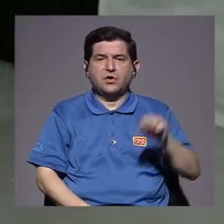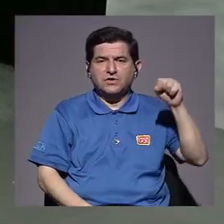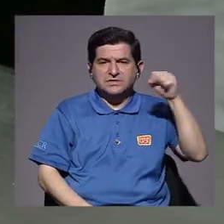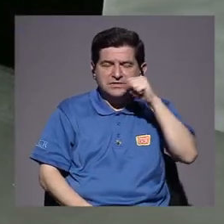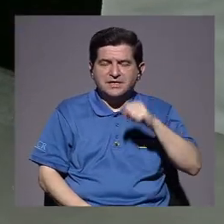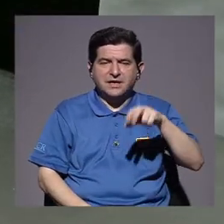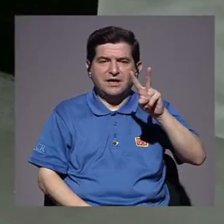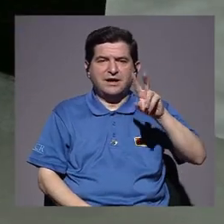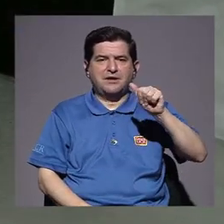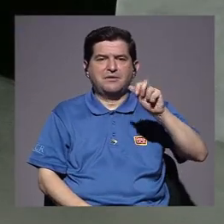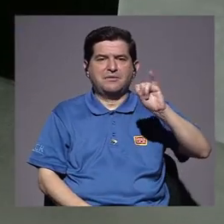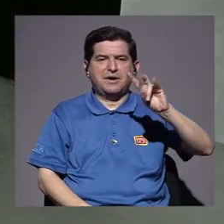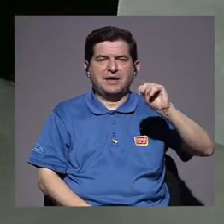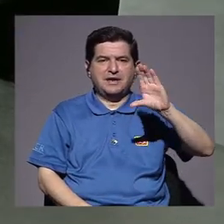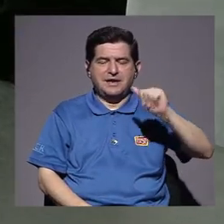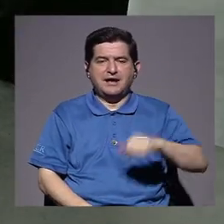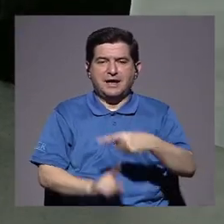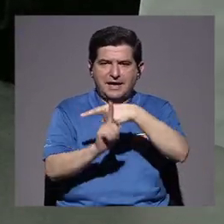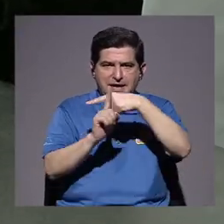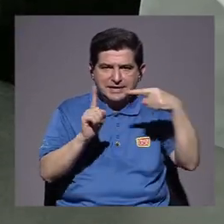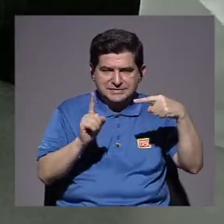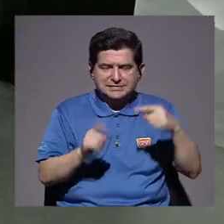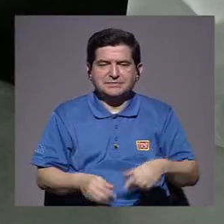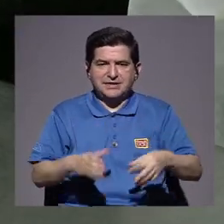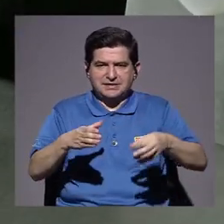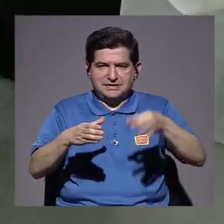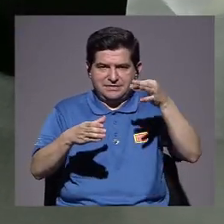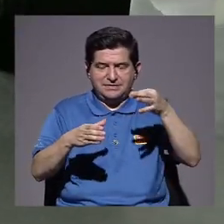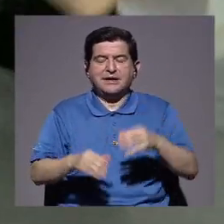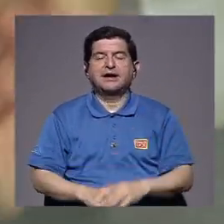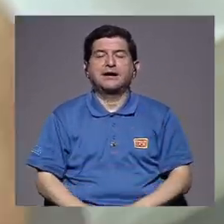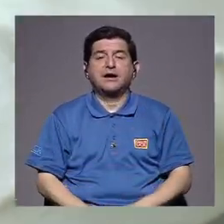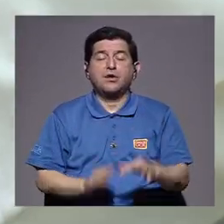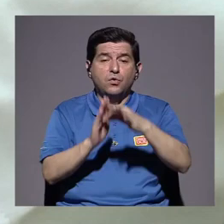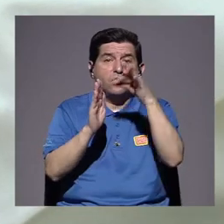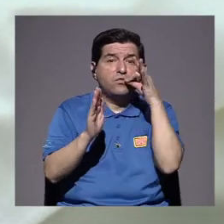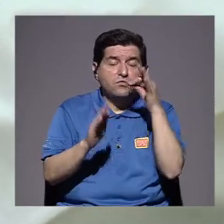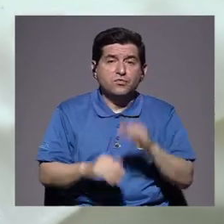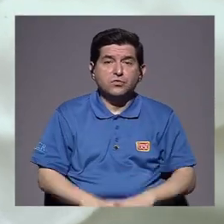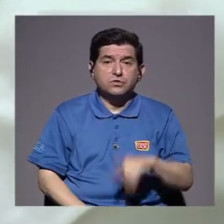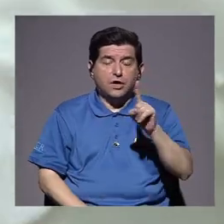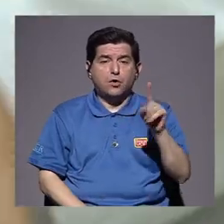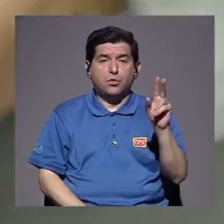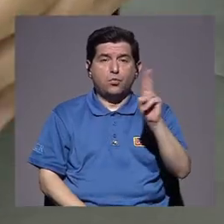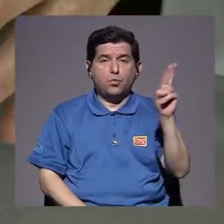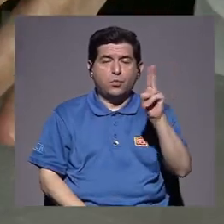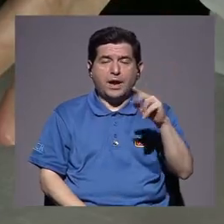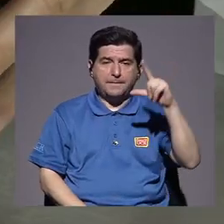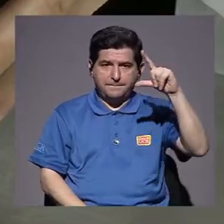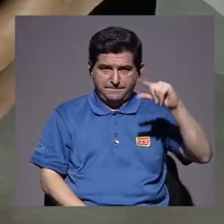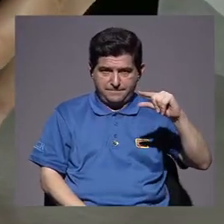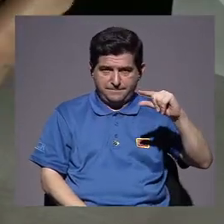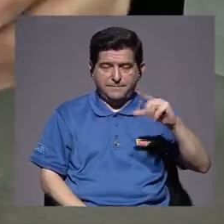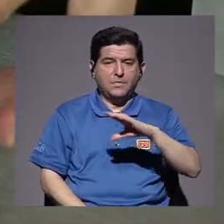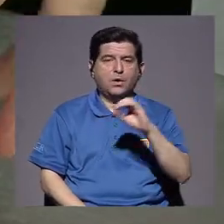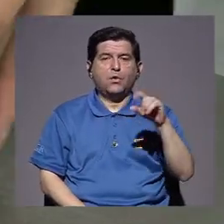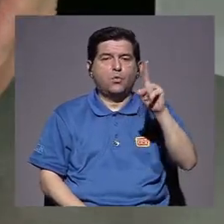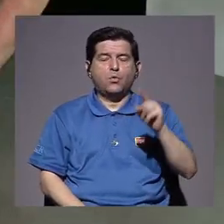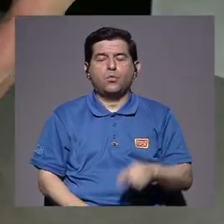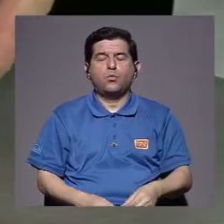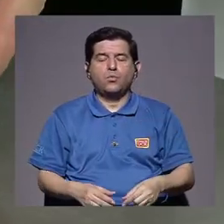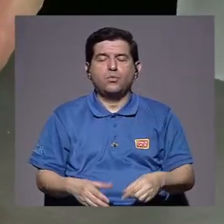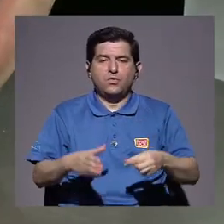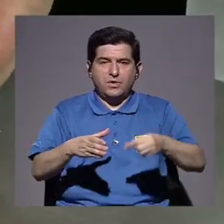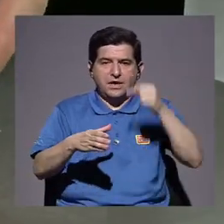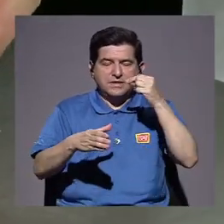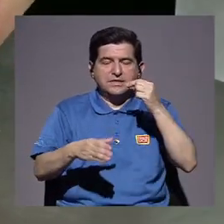la porción es media taza. Con las frutas, la porción va a ser o una unidad pequeña, o una